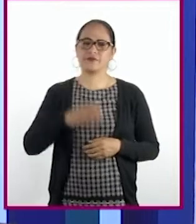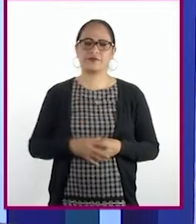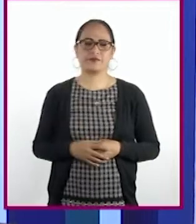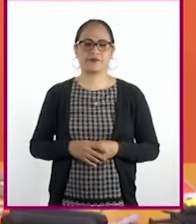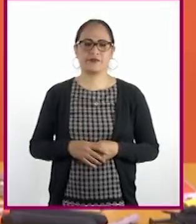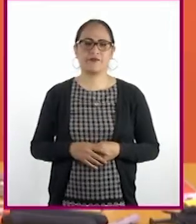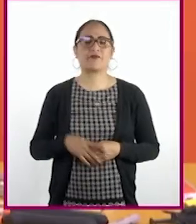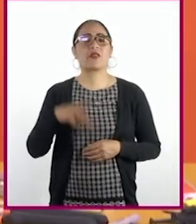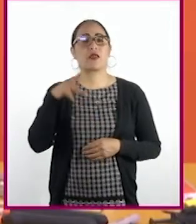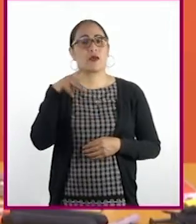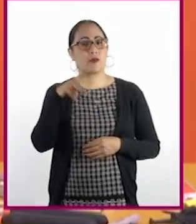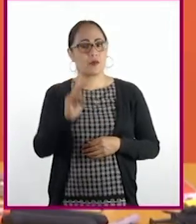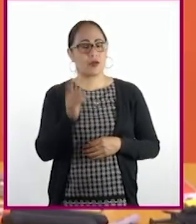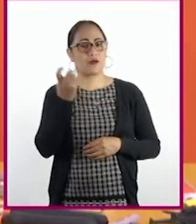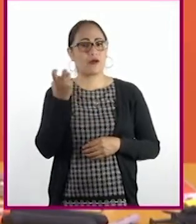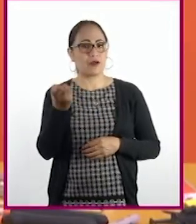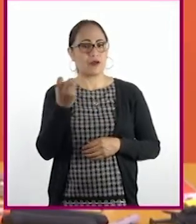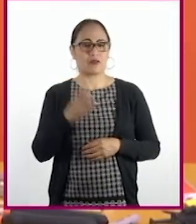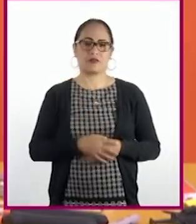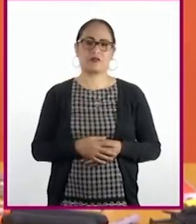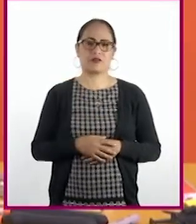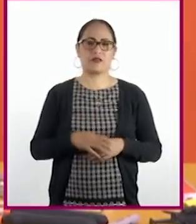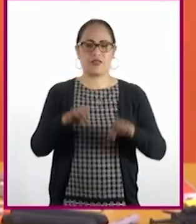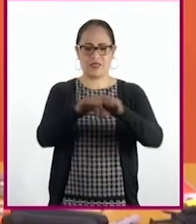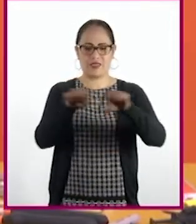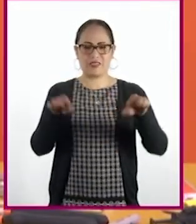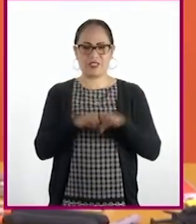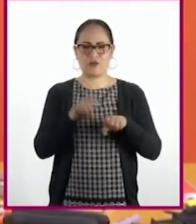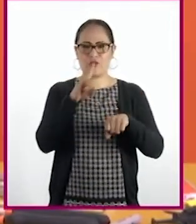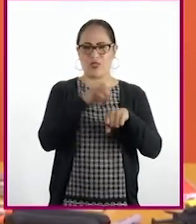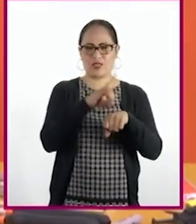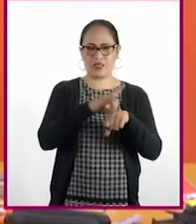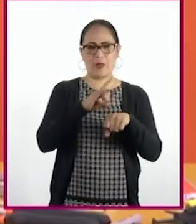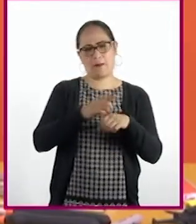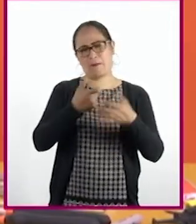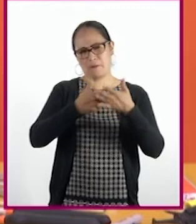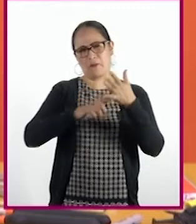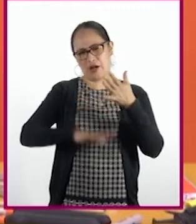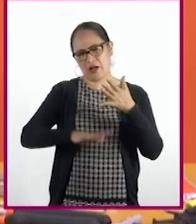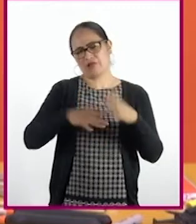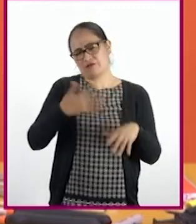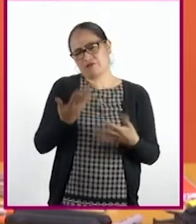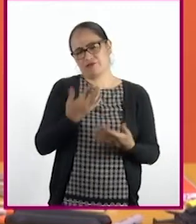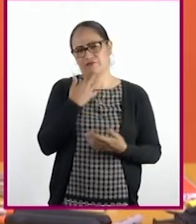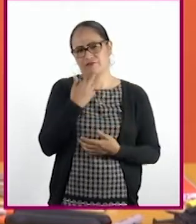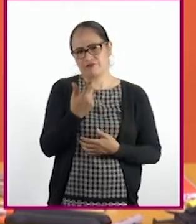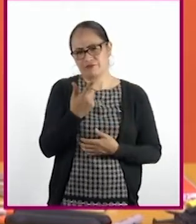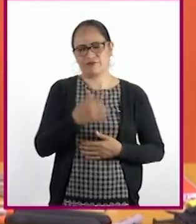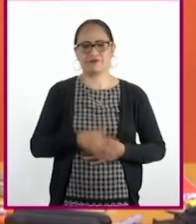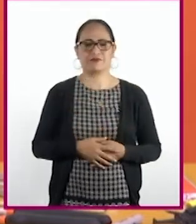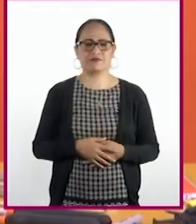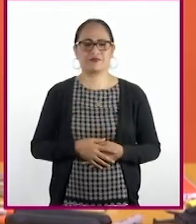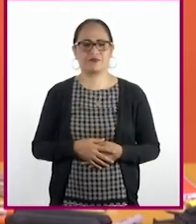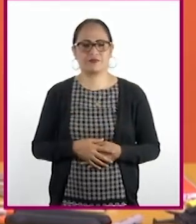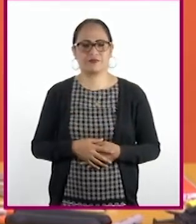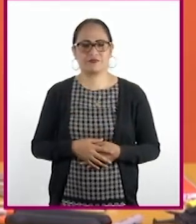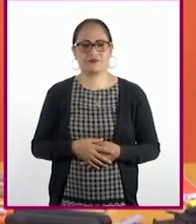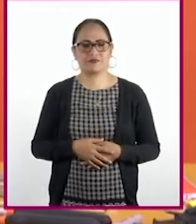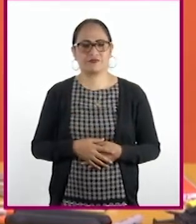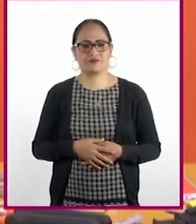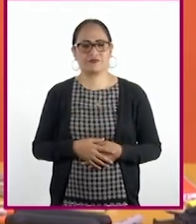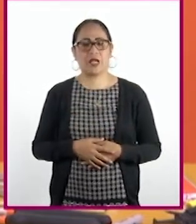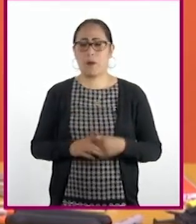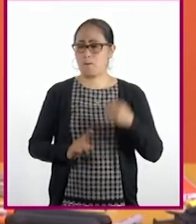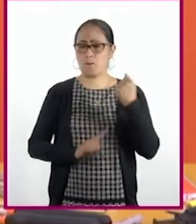el prototipo será un poco más barato y sencillo de hacerlo. De esta manera, no habrá